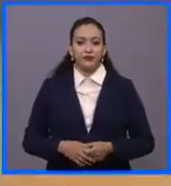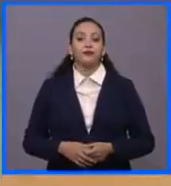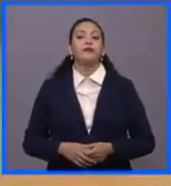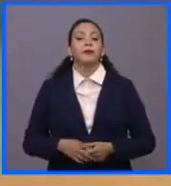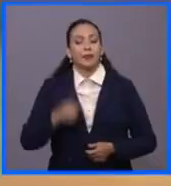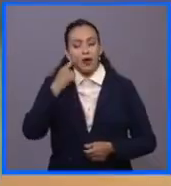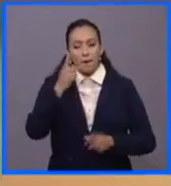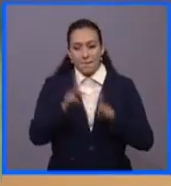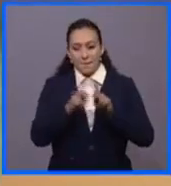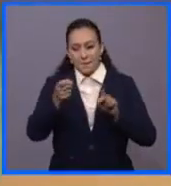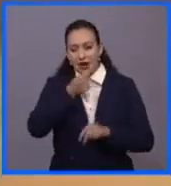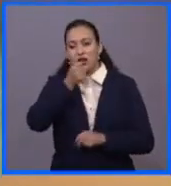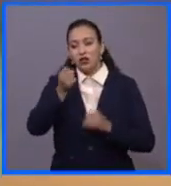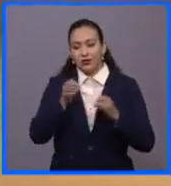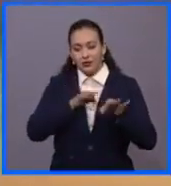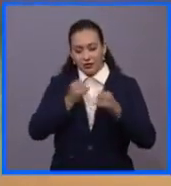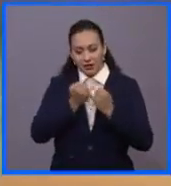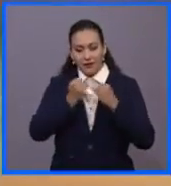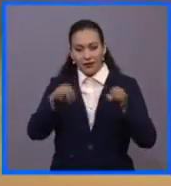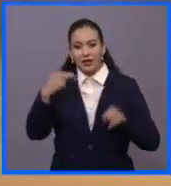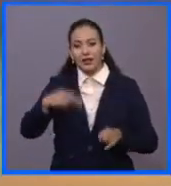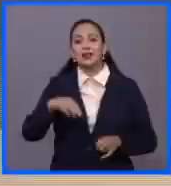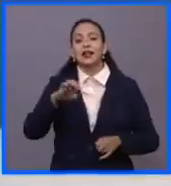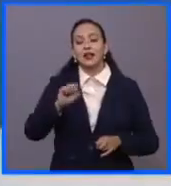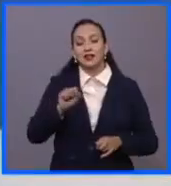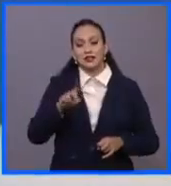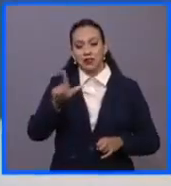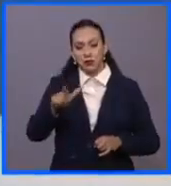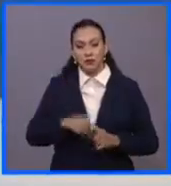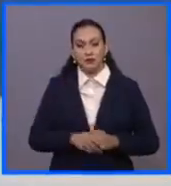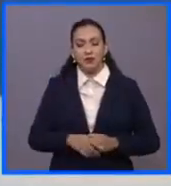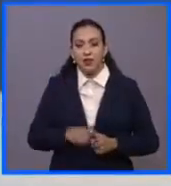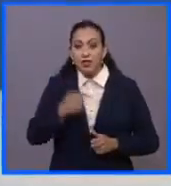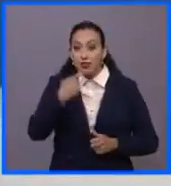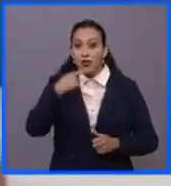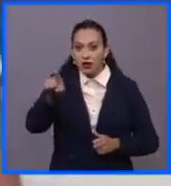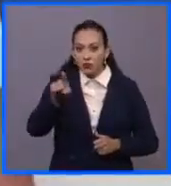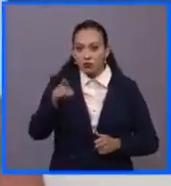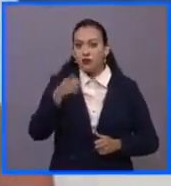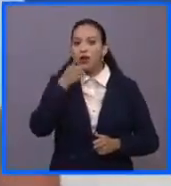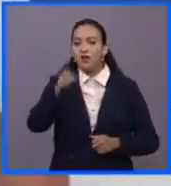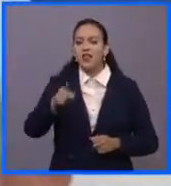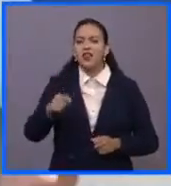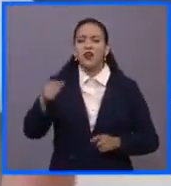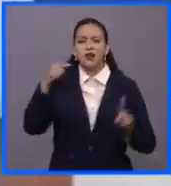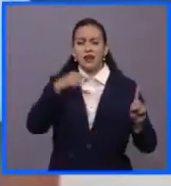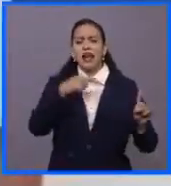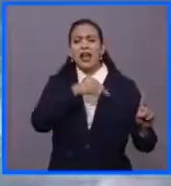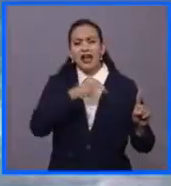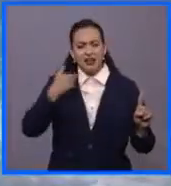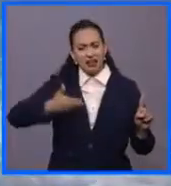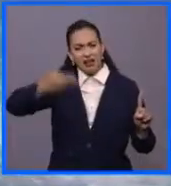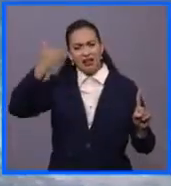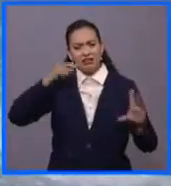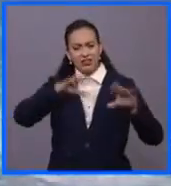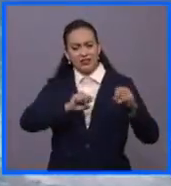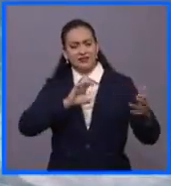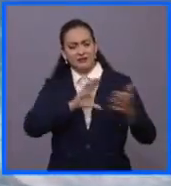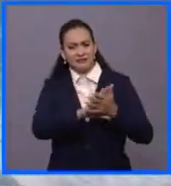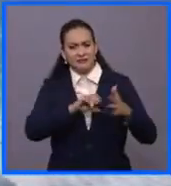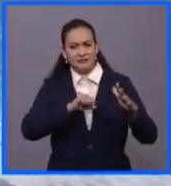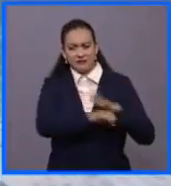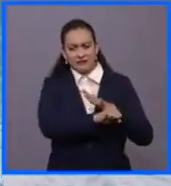Fíjese que un periodista independiente, se llama Esaú Zabaleta, denunció haber sido sometido y encarcelado de manera arbitraria por